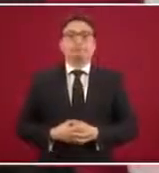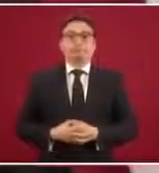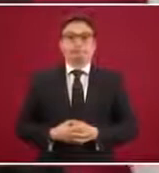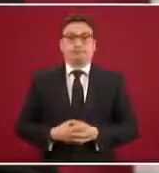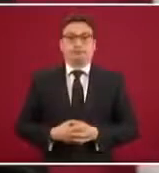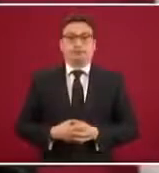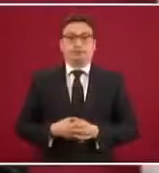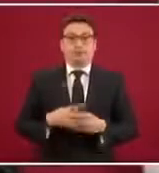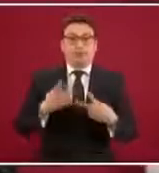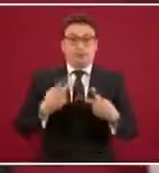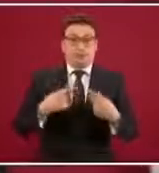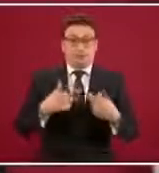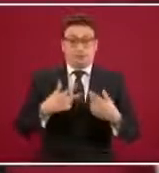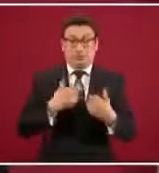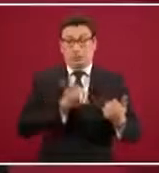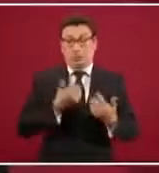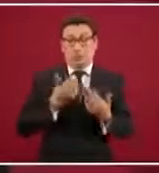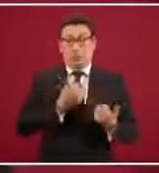hospitales.